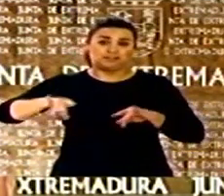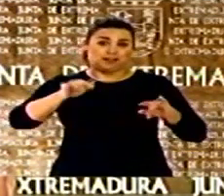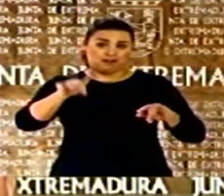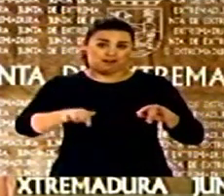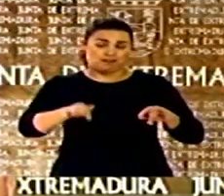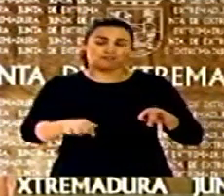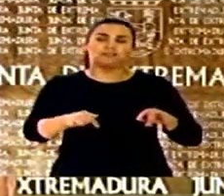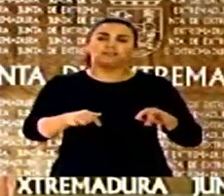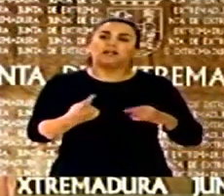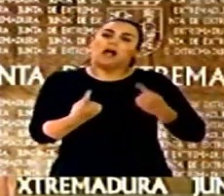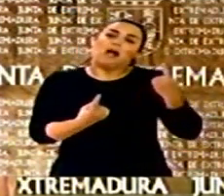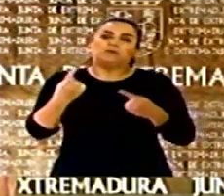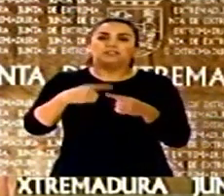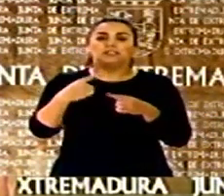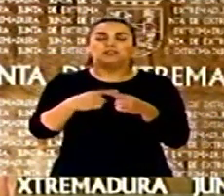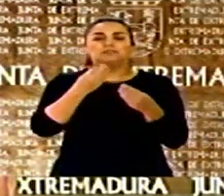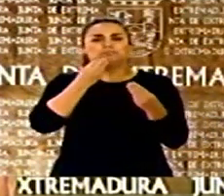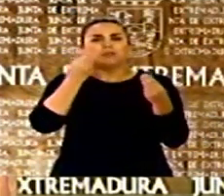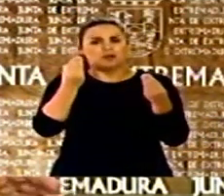obviamente hoy